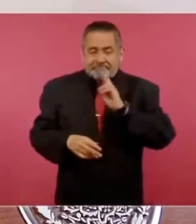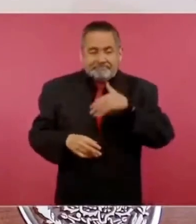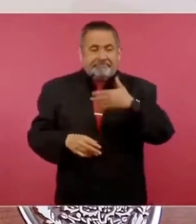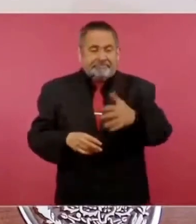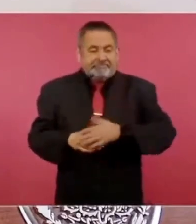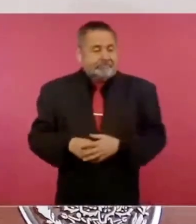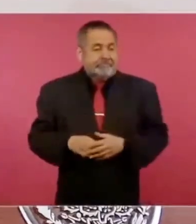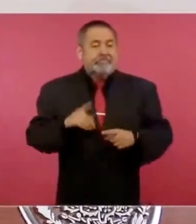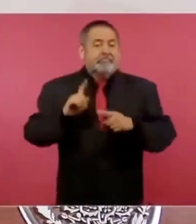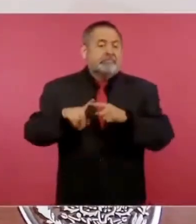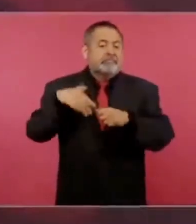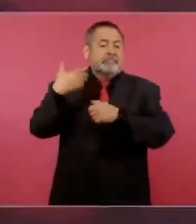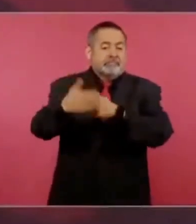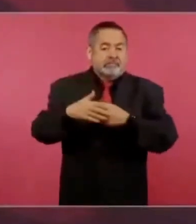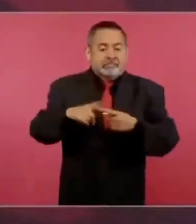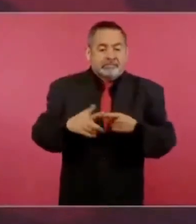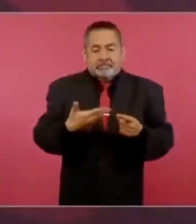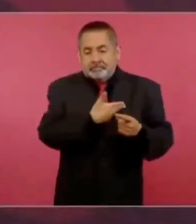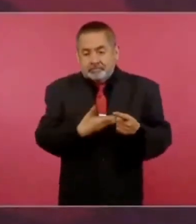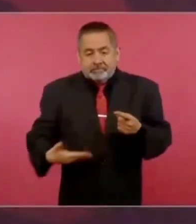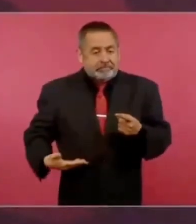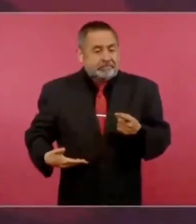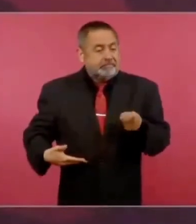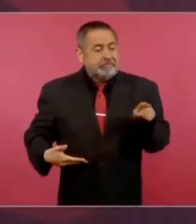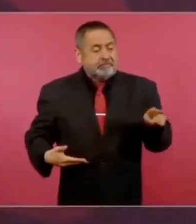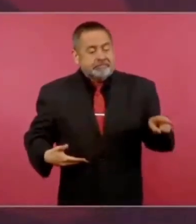la presidenta